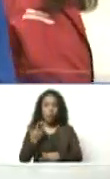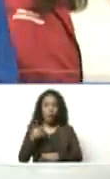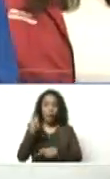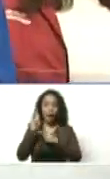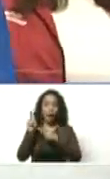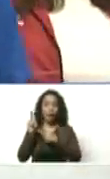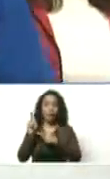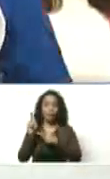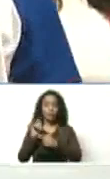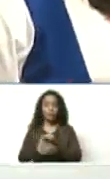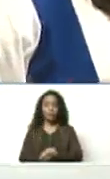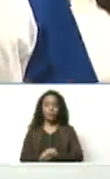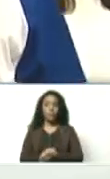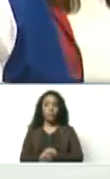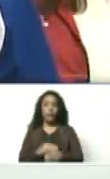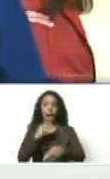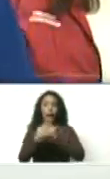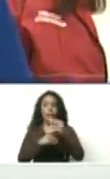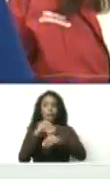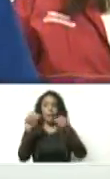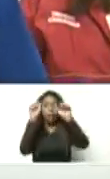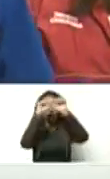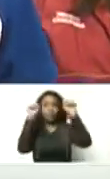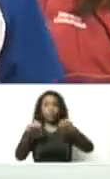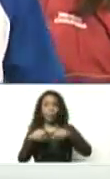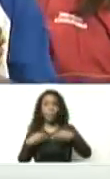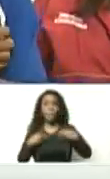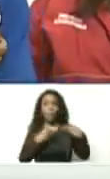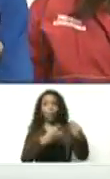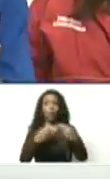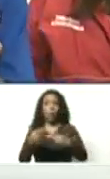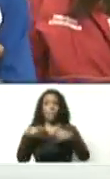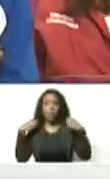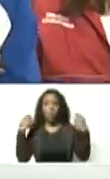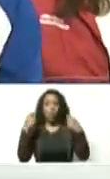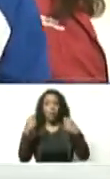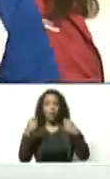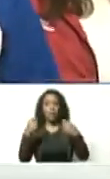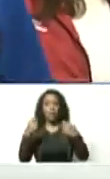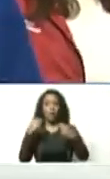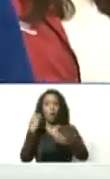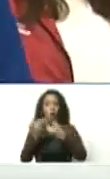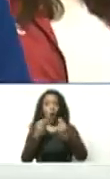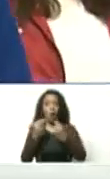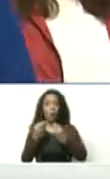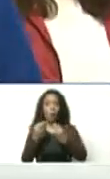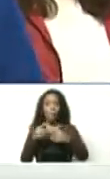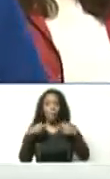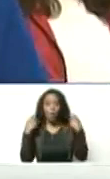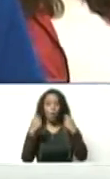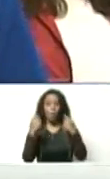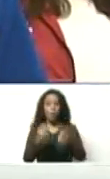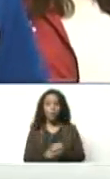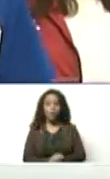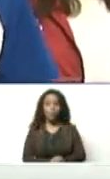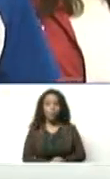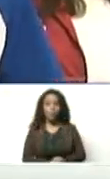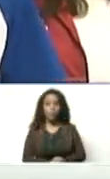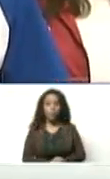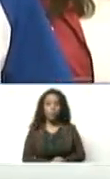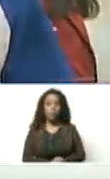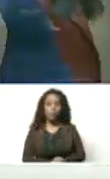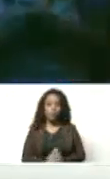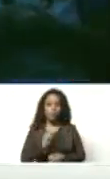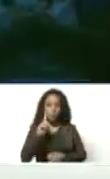allí creen sus sistemas de distribución popular, sus abastos populares, en